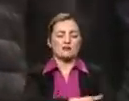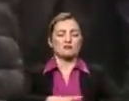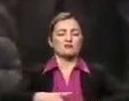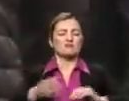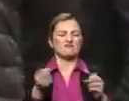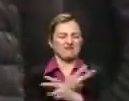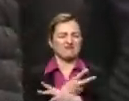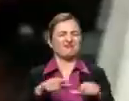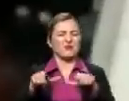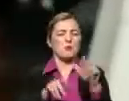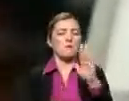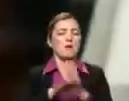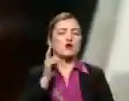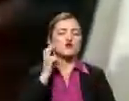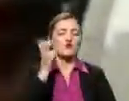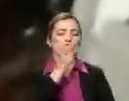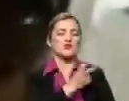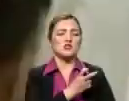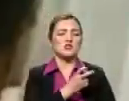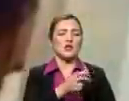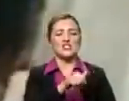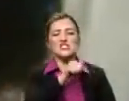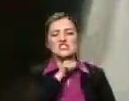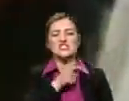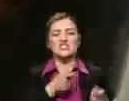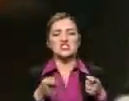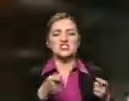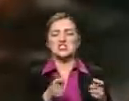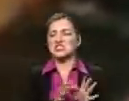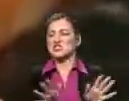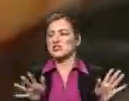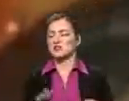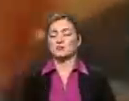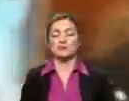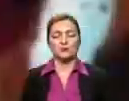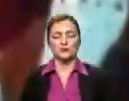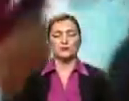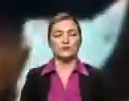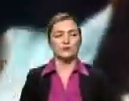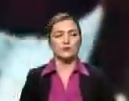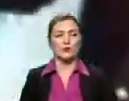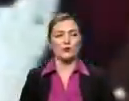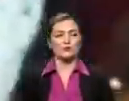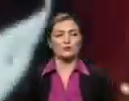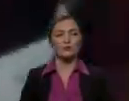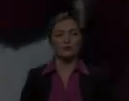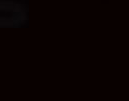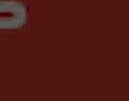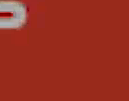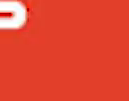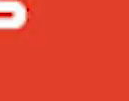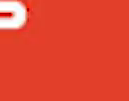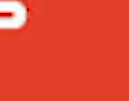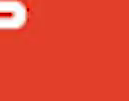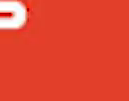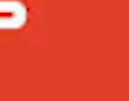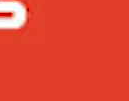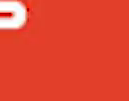Quito, está en manos de la delincuencia en todos sus géneros. En Quito, Nelson Carrera, 24 horas.